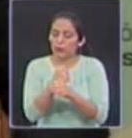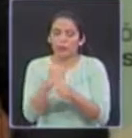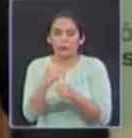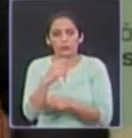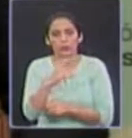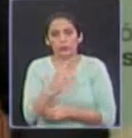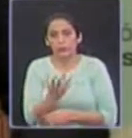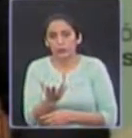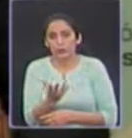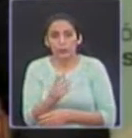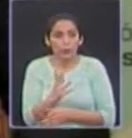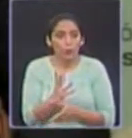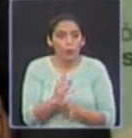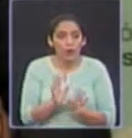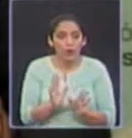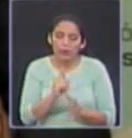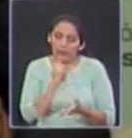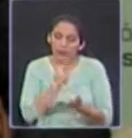y nuestra seguridad